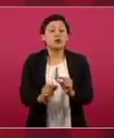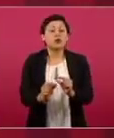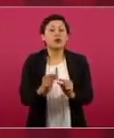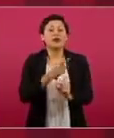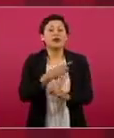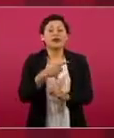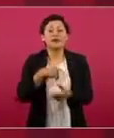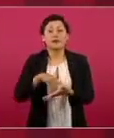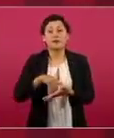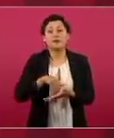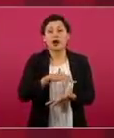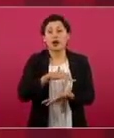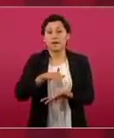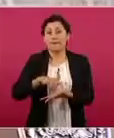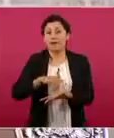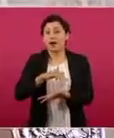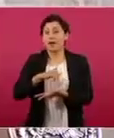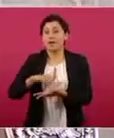borrando